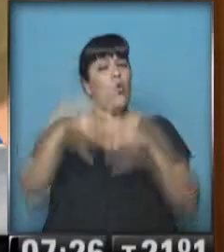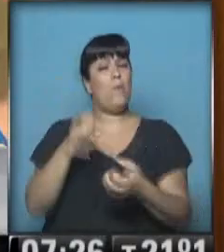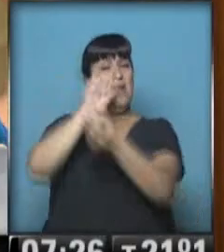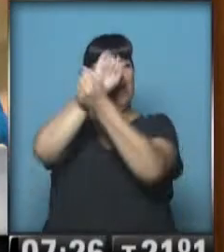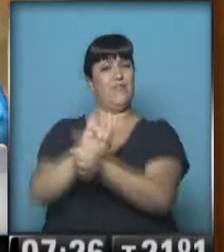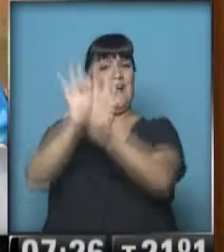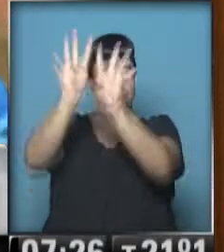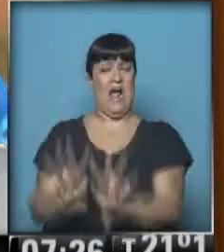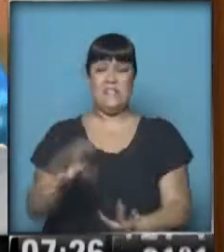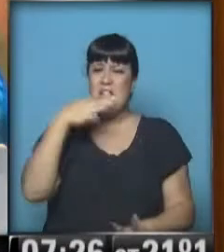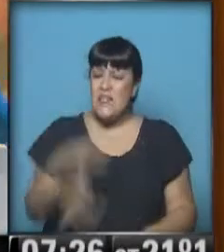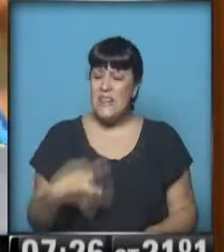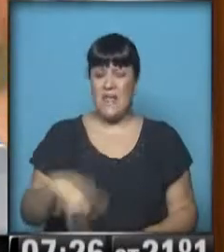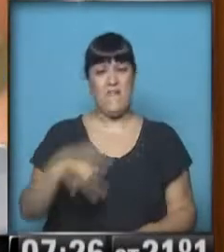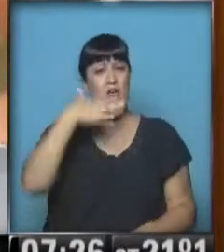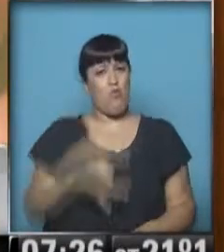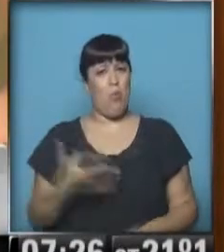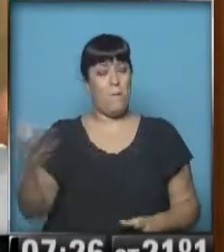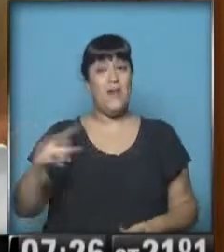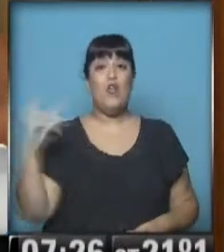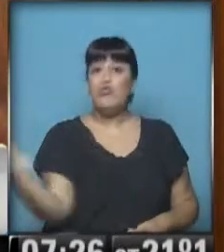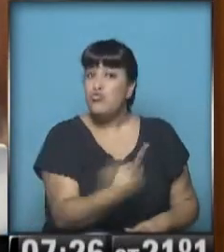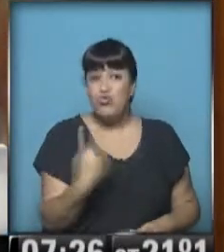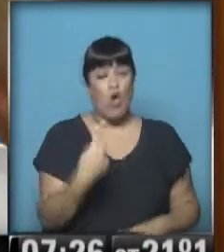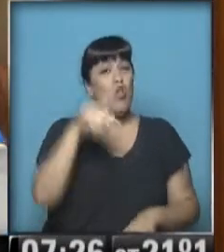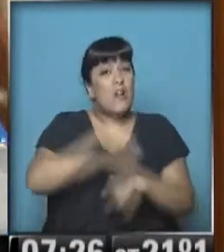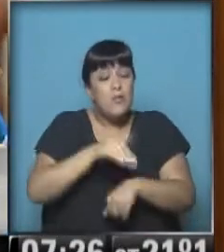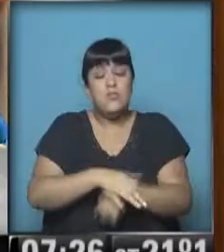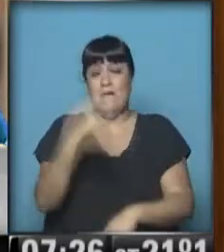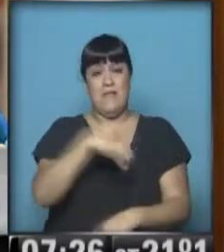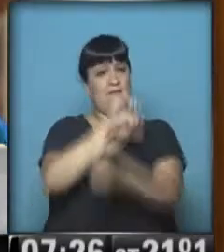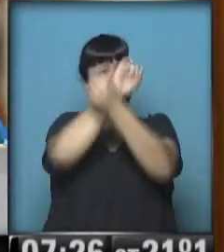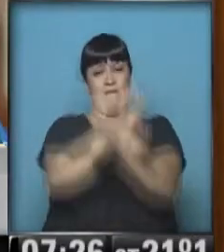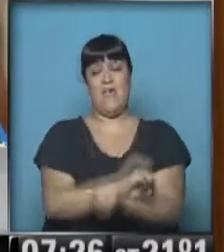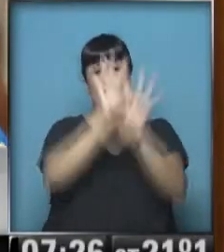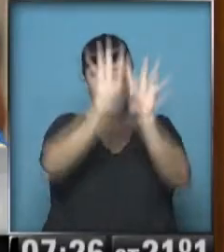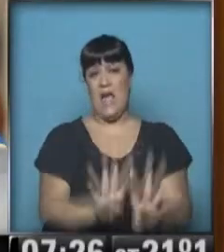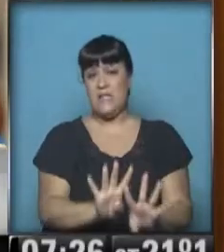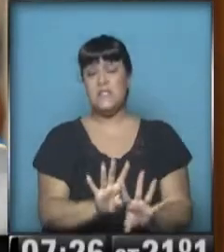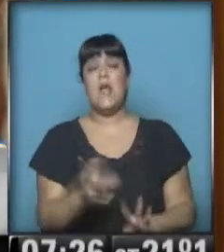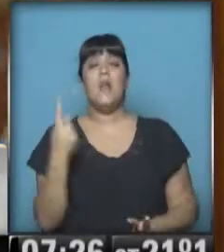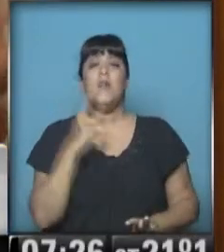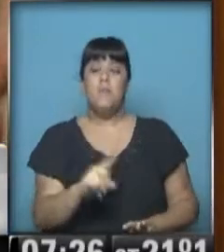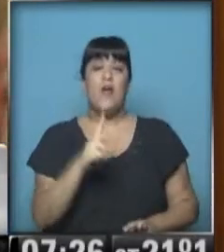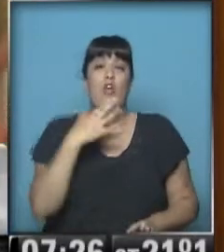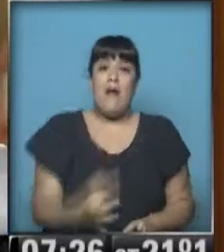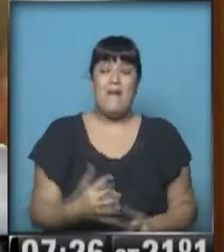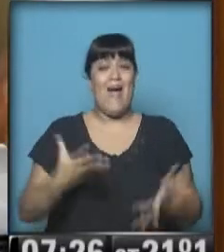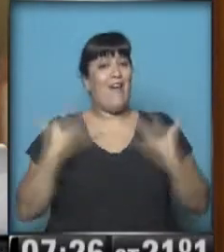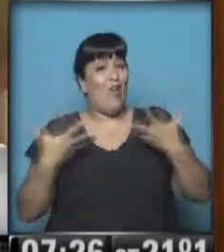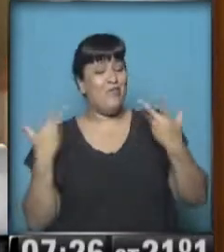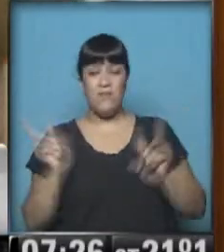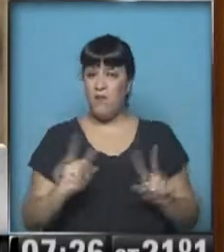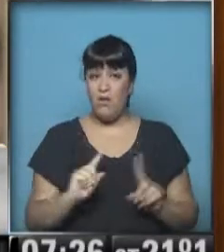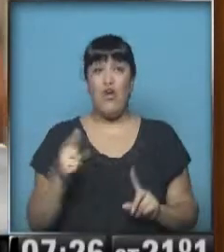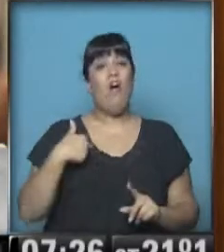cárcel, que todos cumplan su condena en la cárcel, pero no, la verdad que no me pone contenta. Yo no